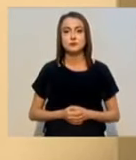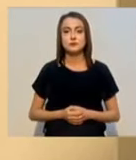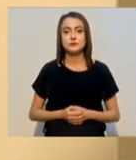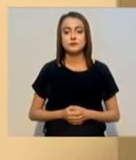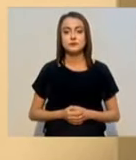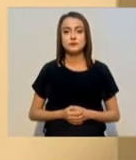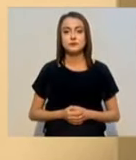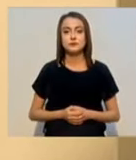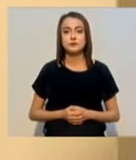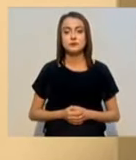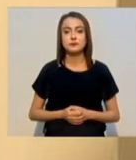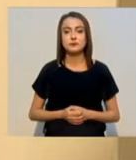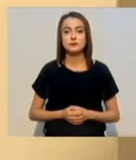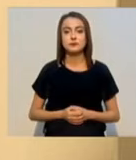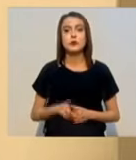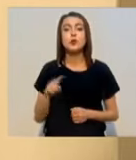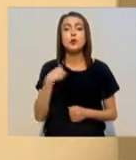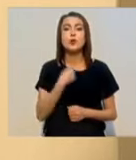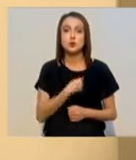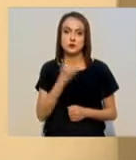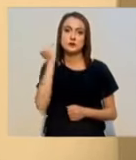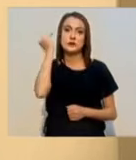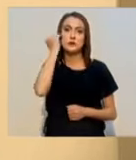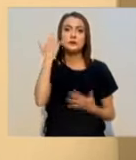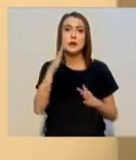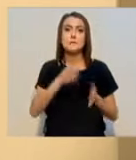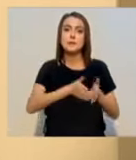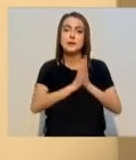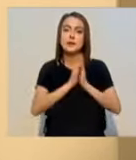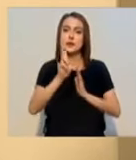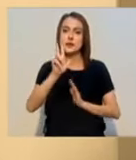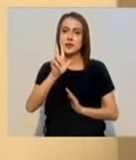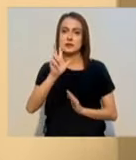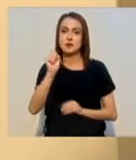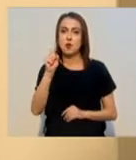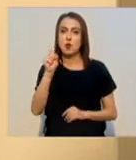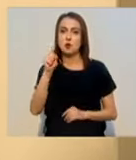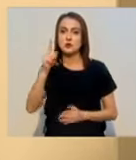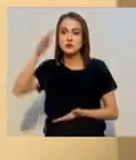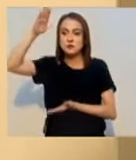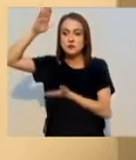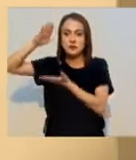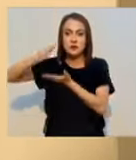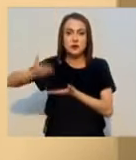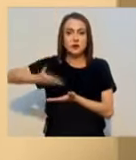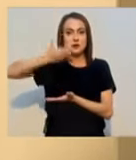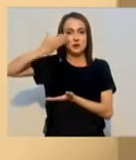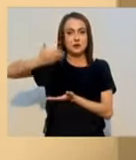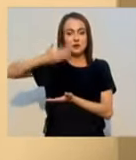la consulta. Nosotros habíamos pedido 311 ventiladores,